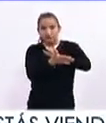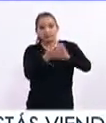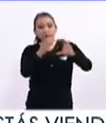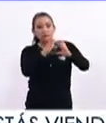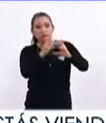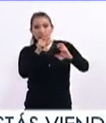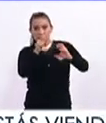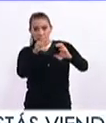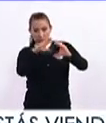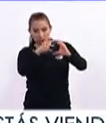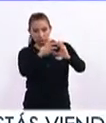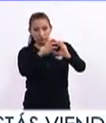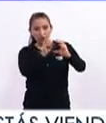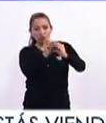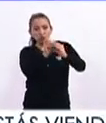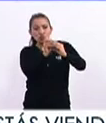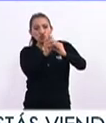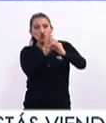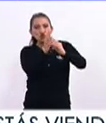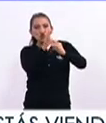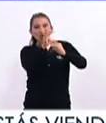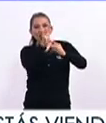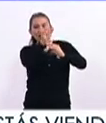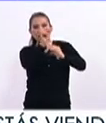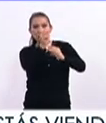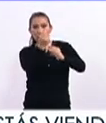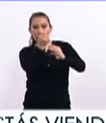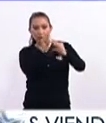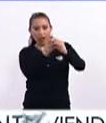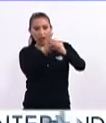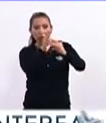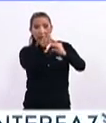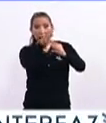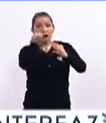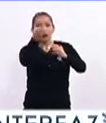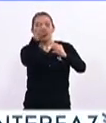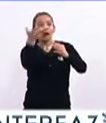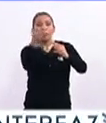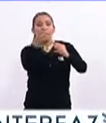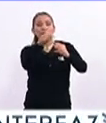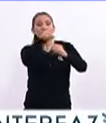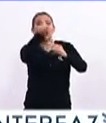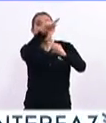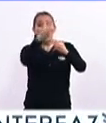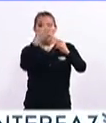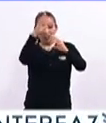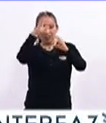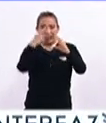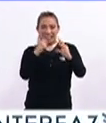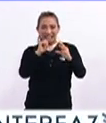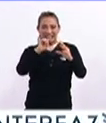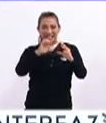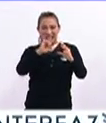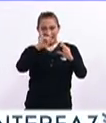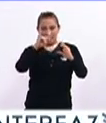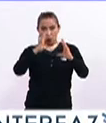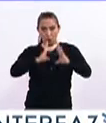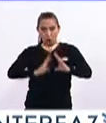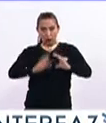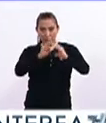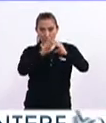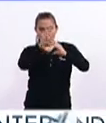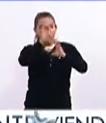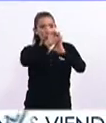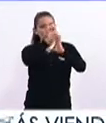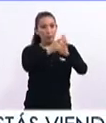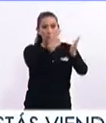el tumor libera sustancias que hacen que los tejidos normales del cuerpo,